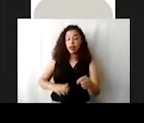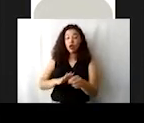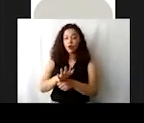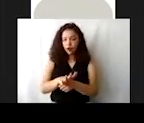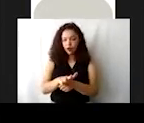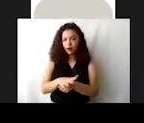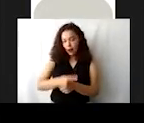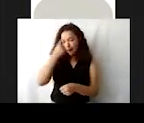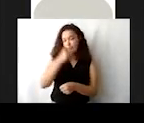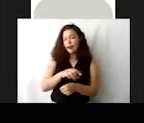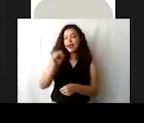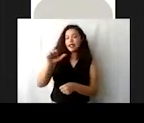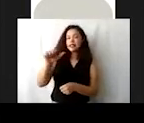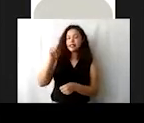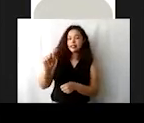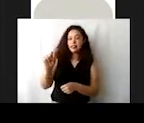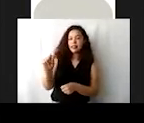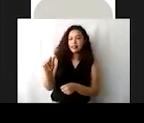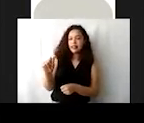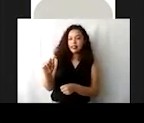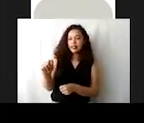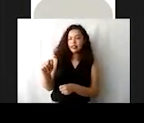el SAT ya me